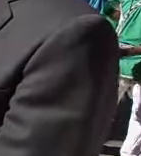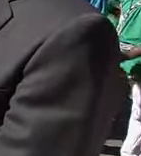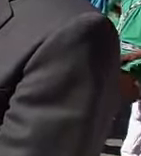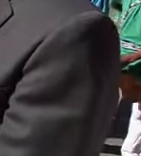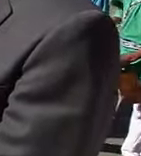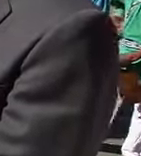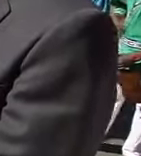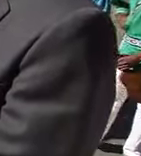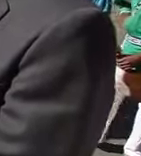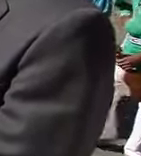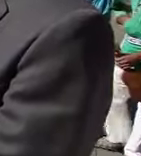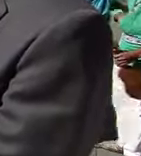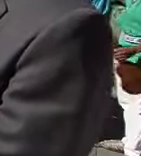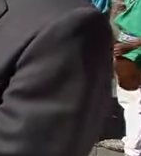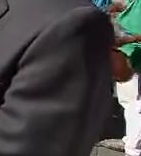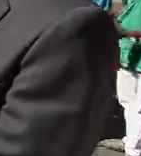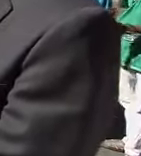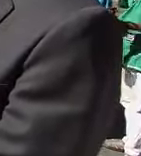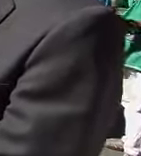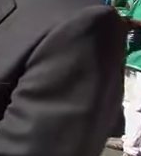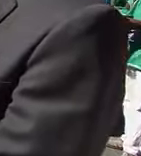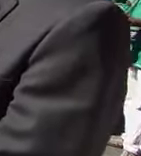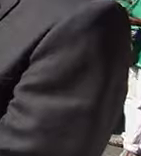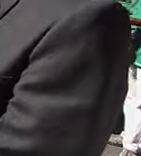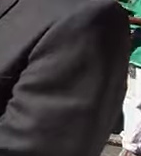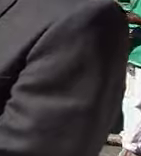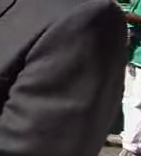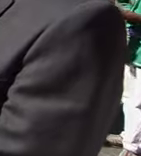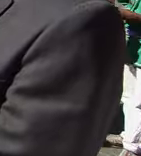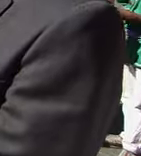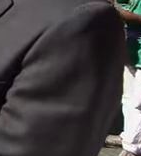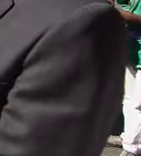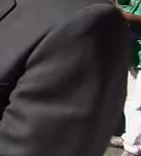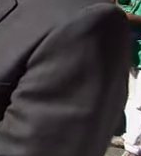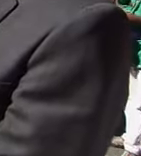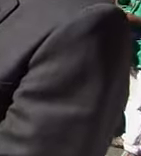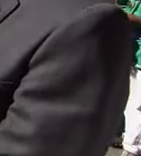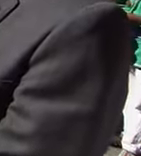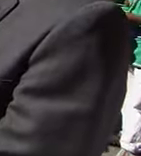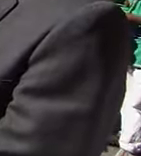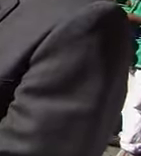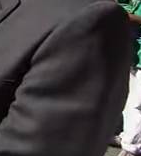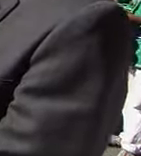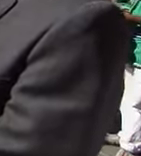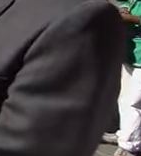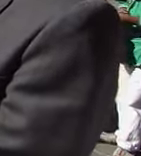que toque el mando, que le dé luz en el camino, que están anhelando para toda la país, que le vaya muy bien, que te encargas sol, que tú tienes mucho poder.